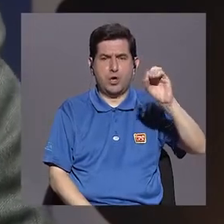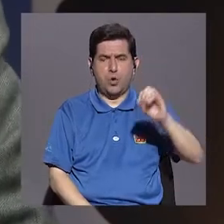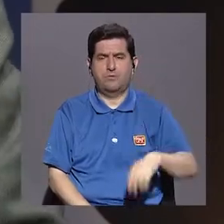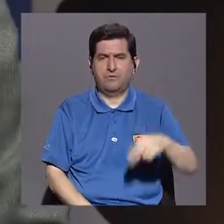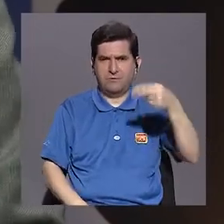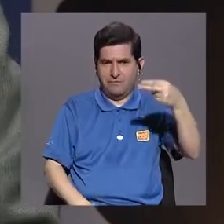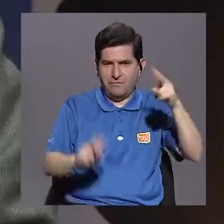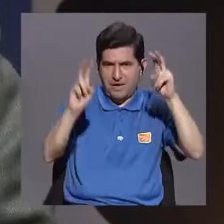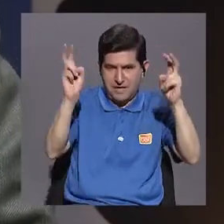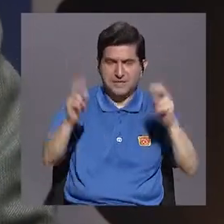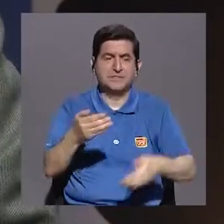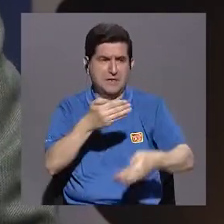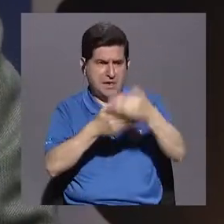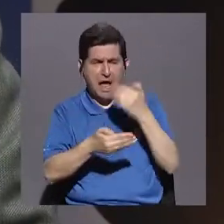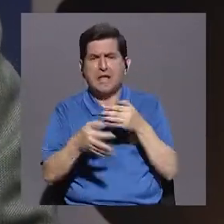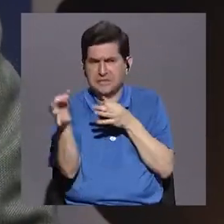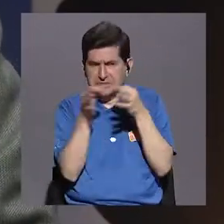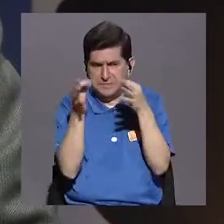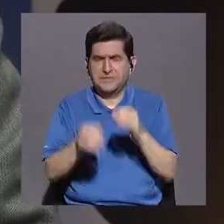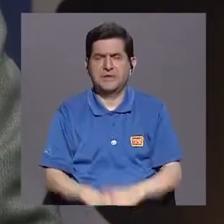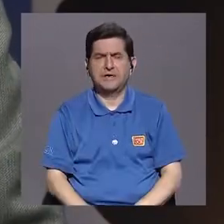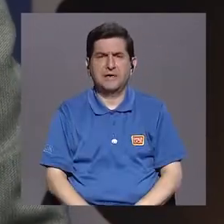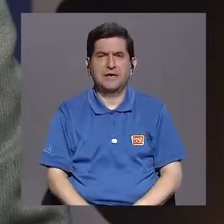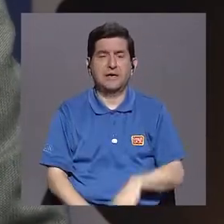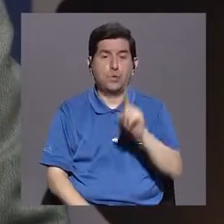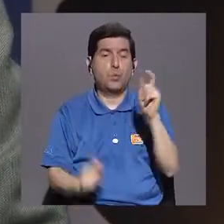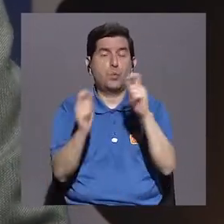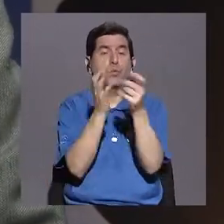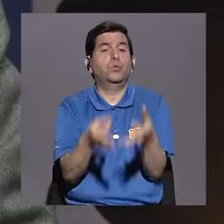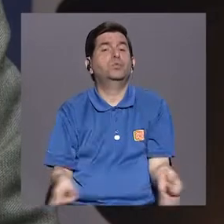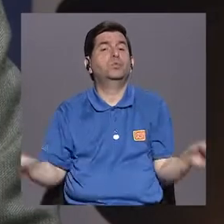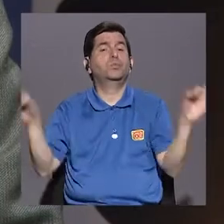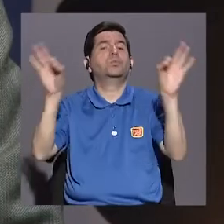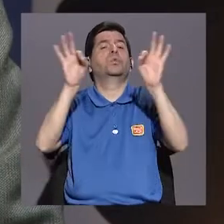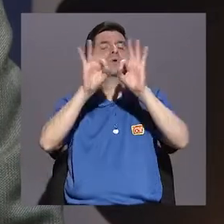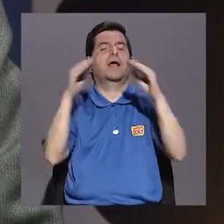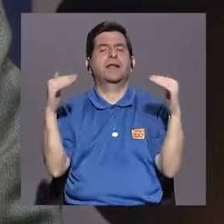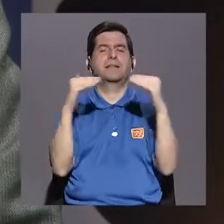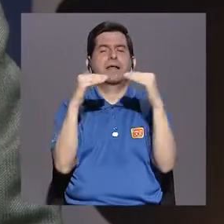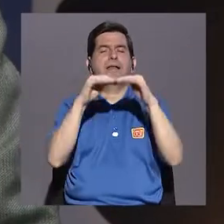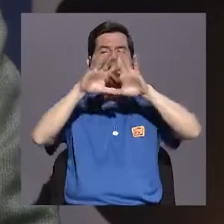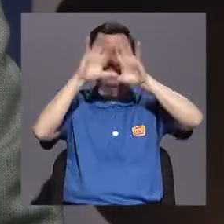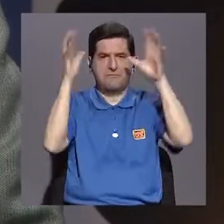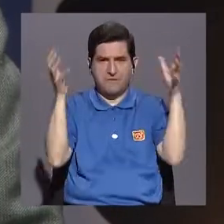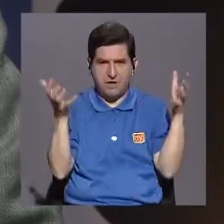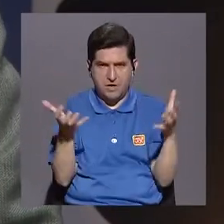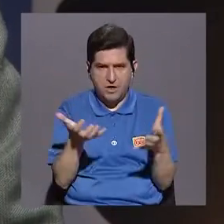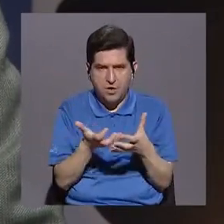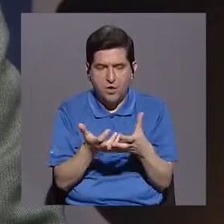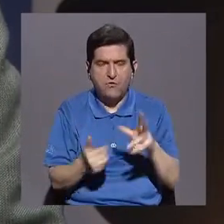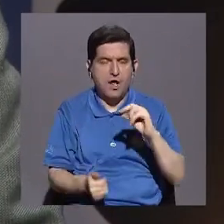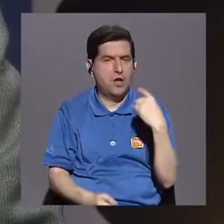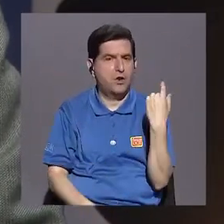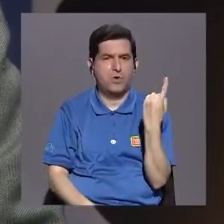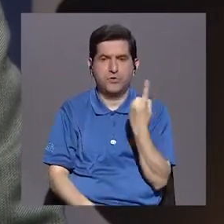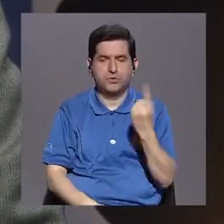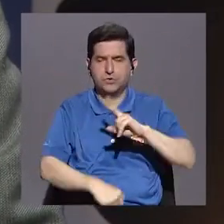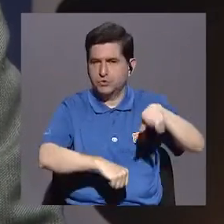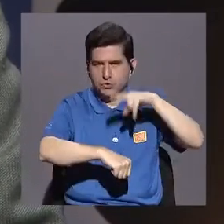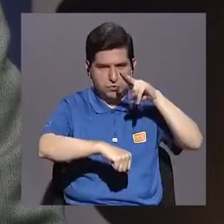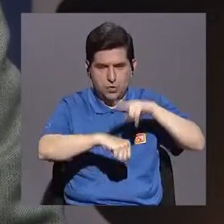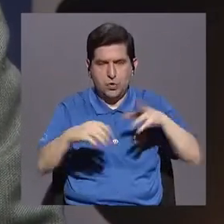antes de que entremos en hidrógeno ahí hay un punto muy importante en el nivel global no necesariamente nacional